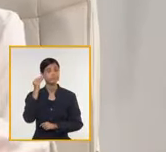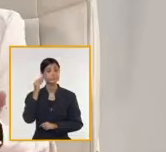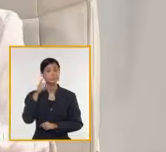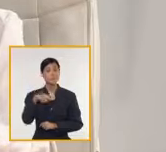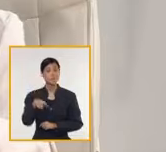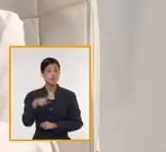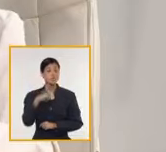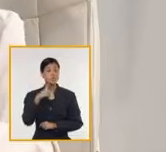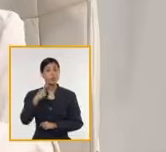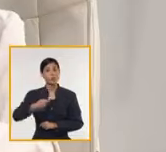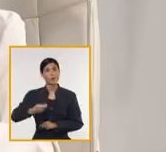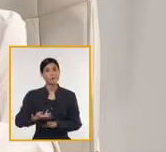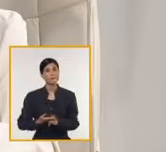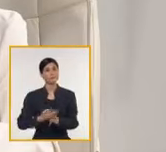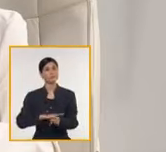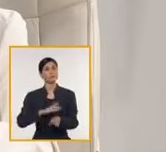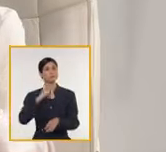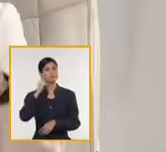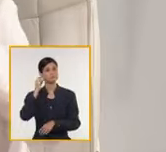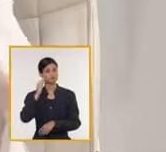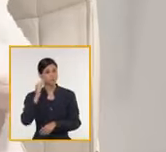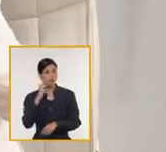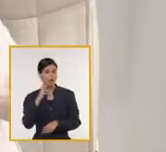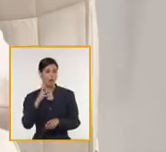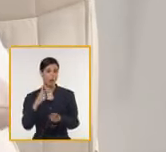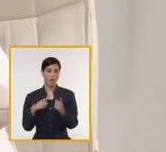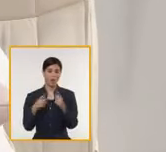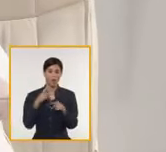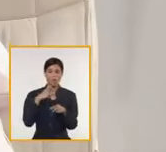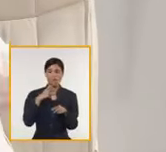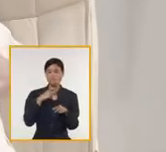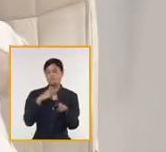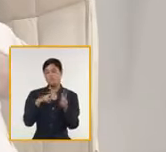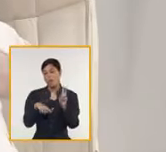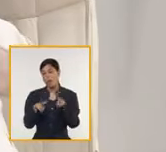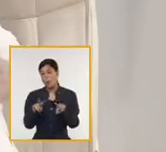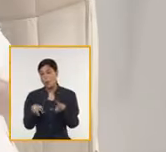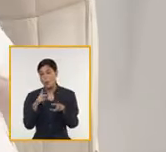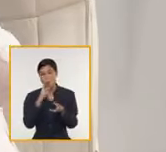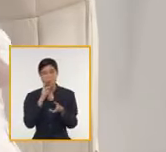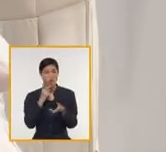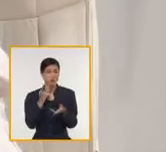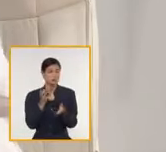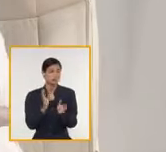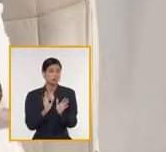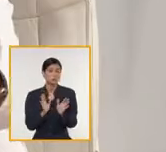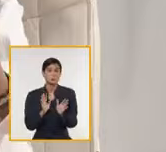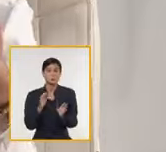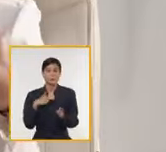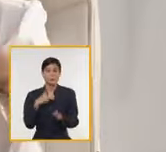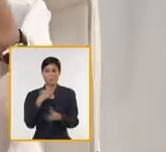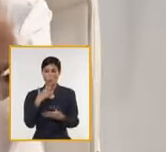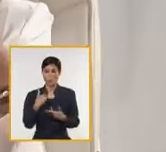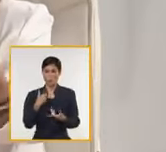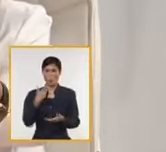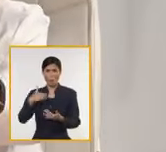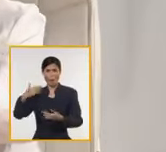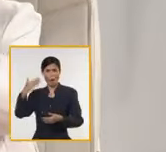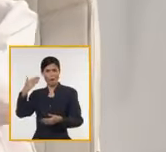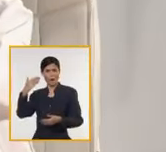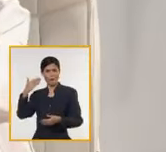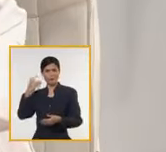que analizar y que valorar. ¿Cómo es posible que quede en la inexistencia